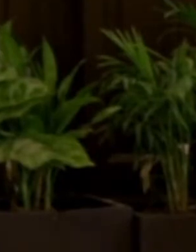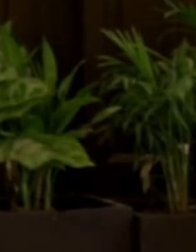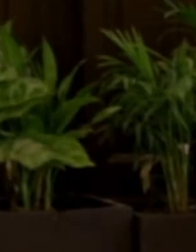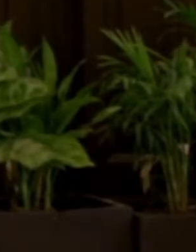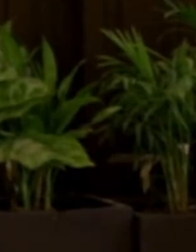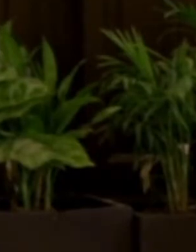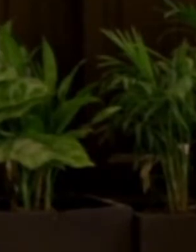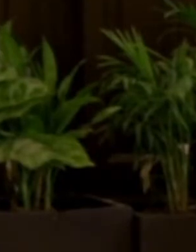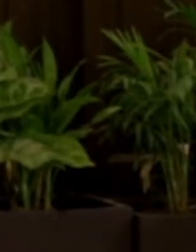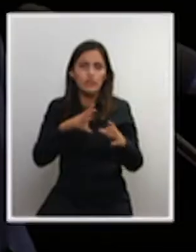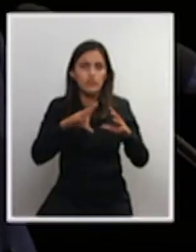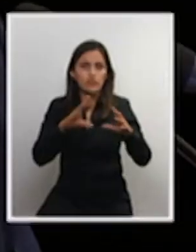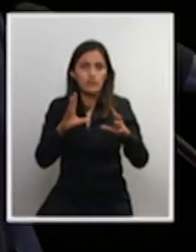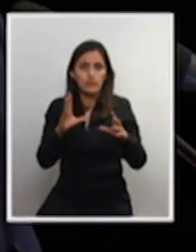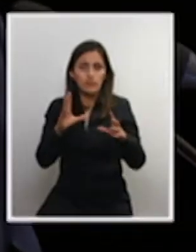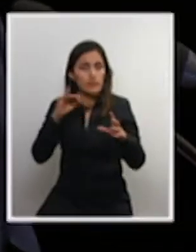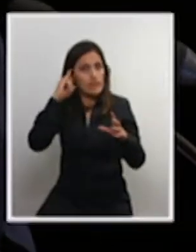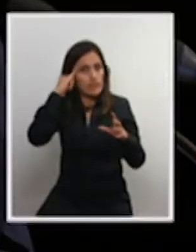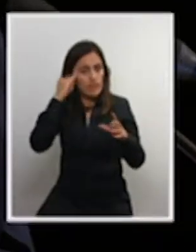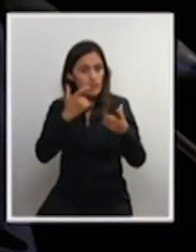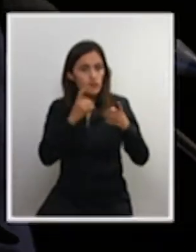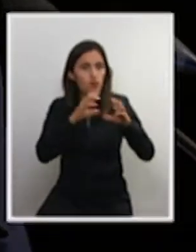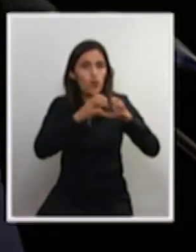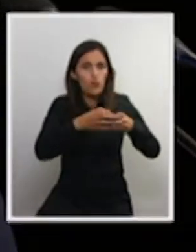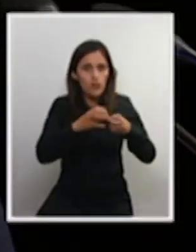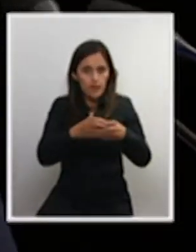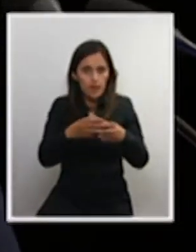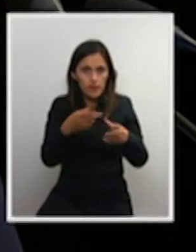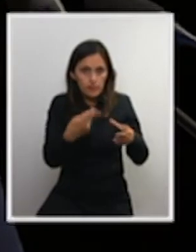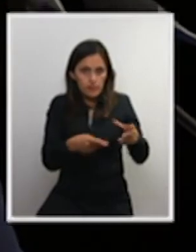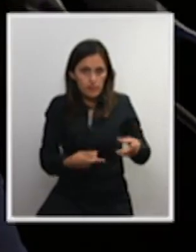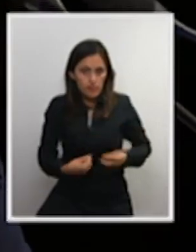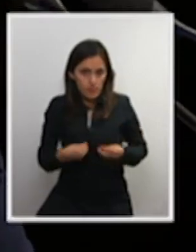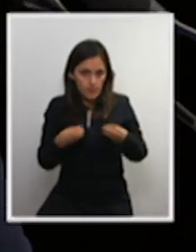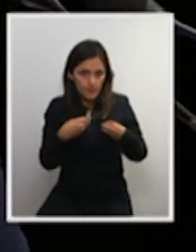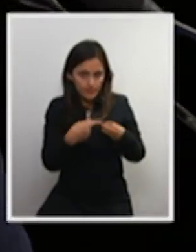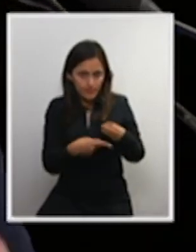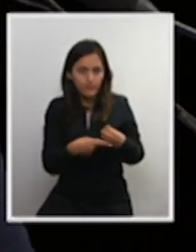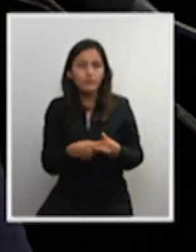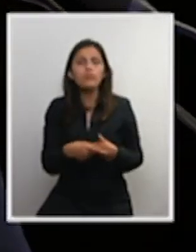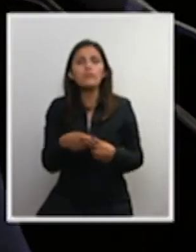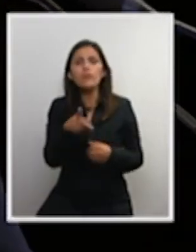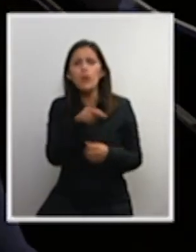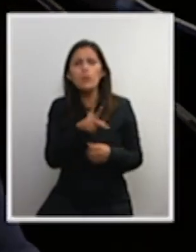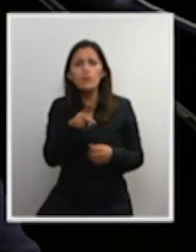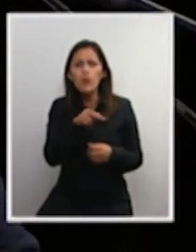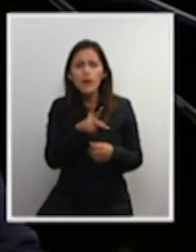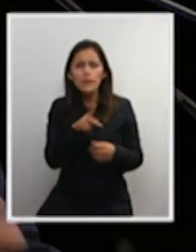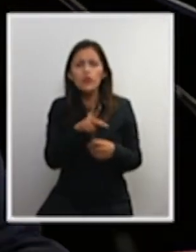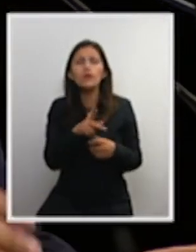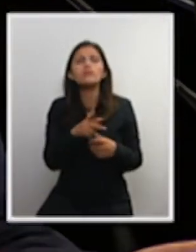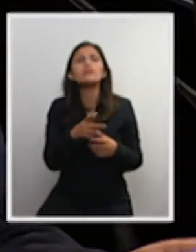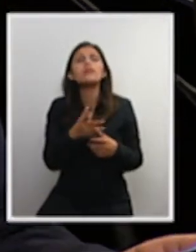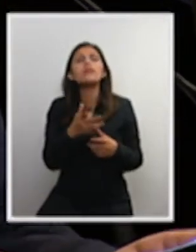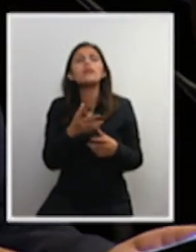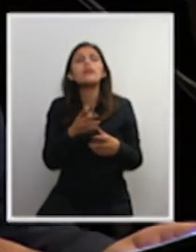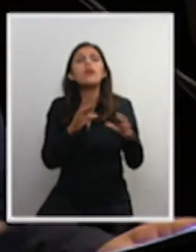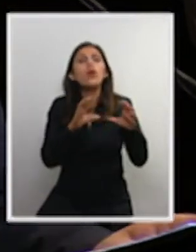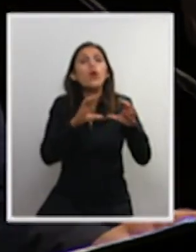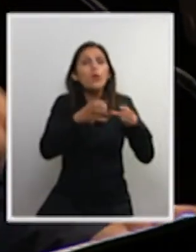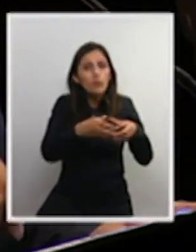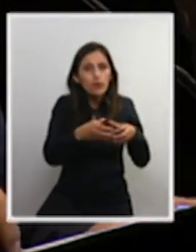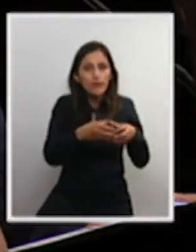fuese realmente una confluencia, una convergencia de ideas y de demandas que tenían